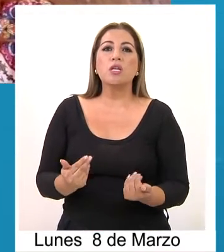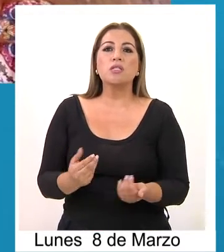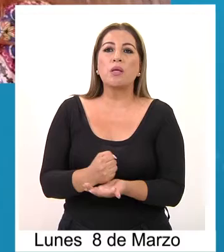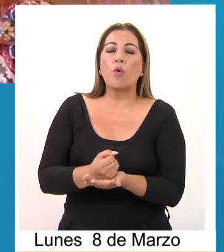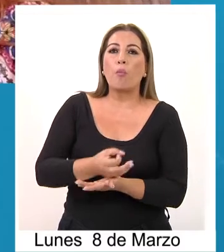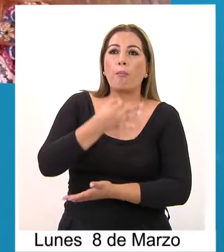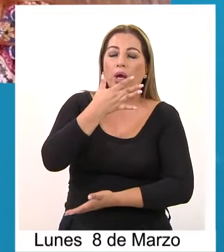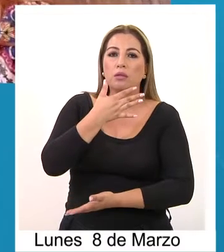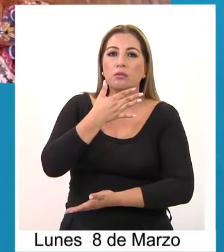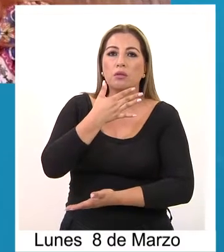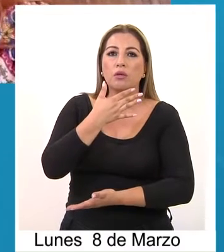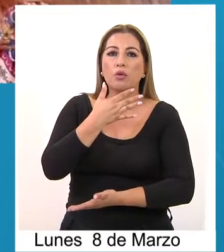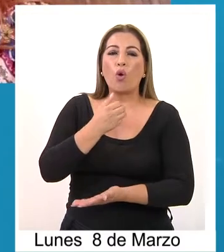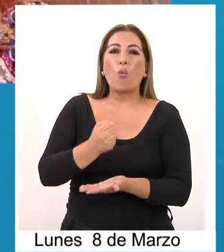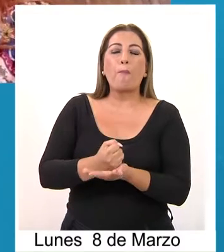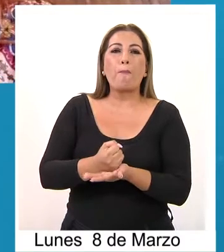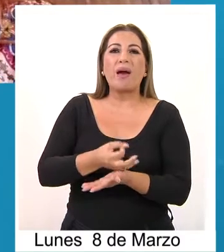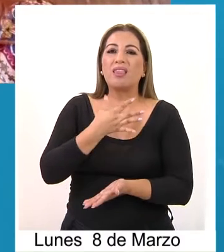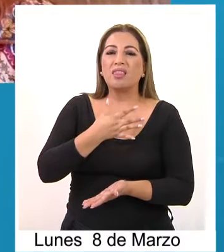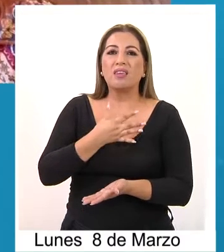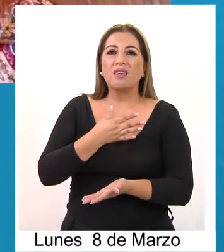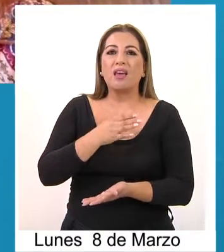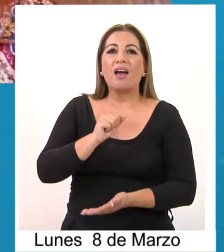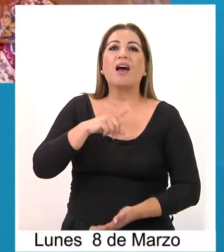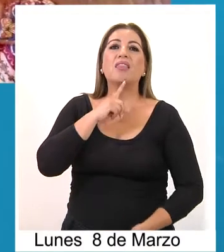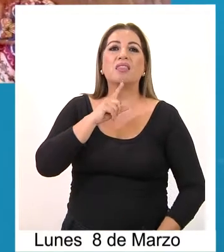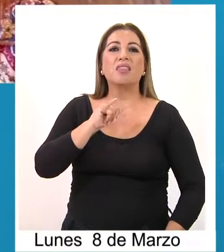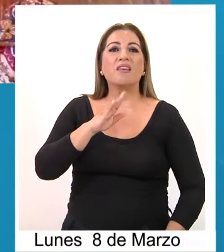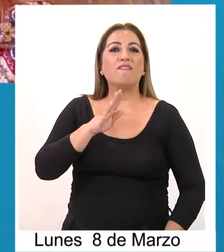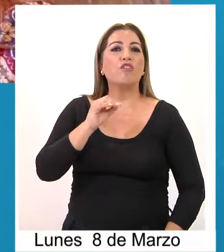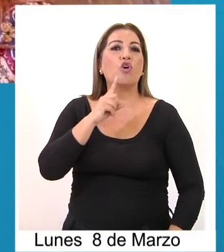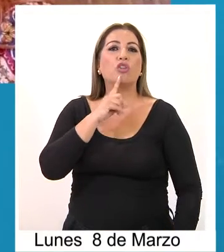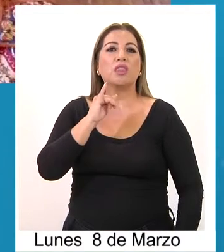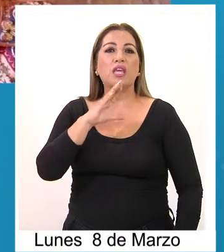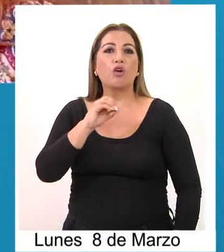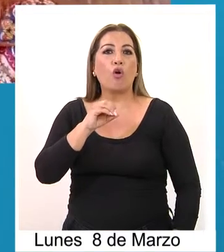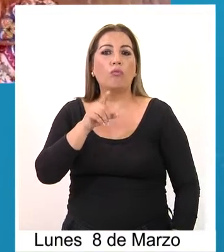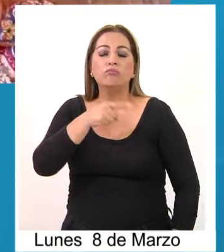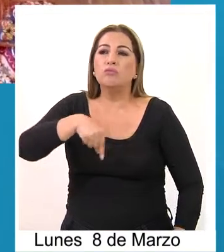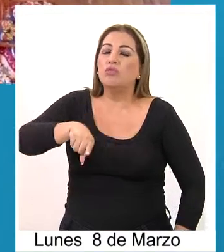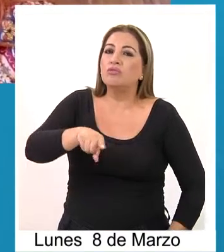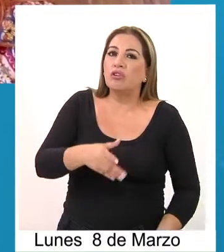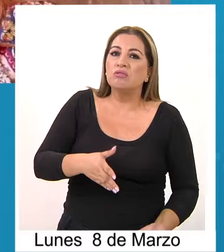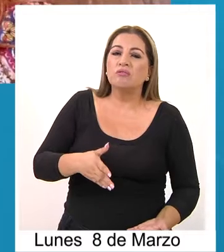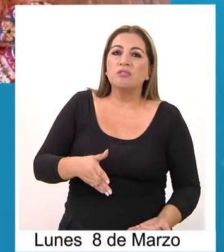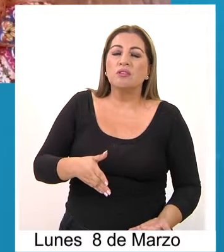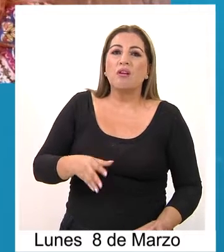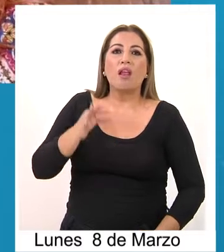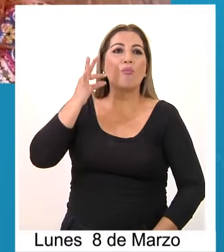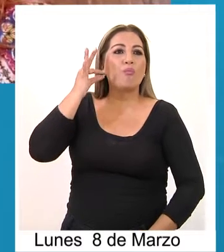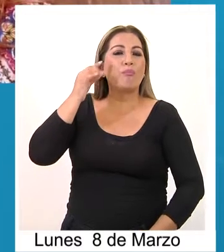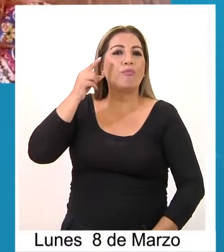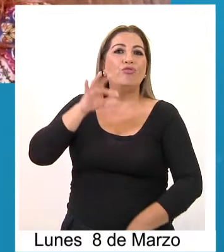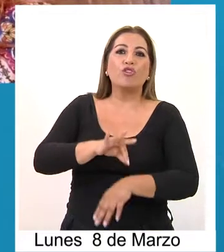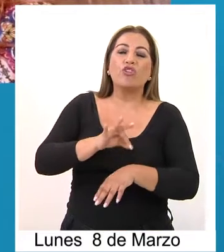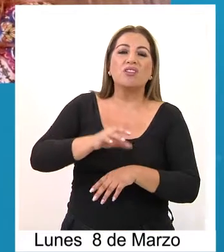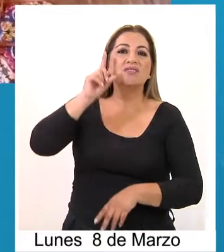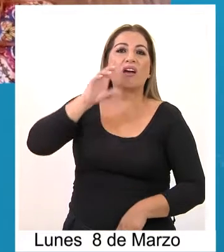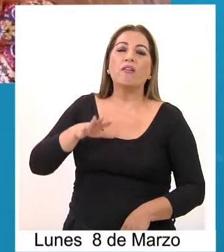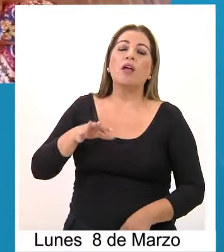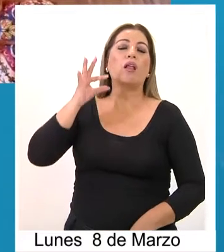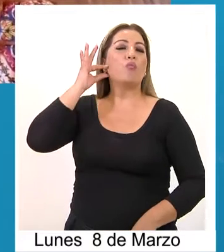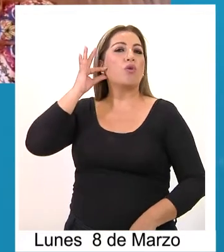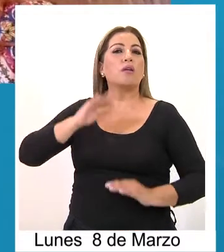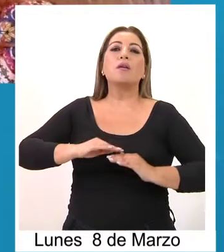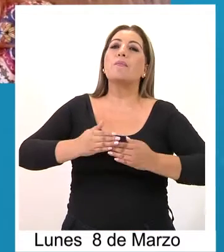un analgésico, un antibiótico, cuando buscamos la evidencia científica, nos encontramos con que las mujeres embarazadas y en periodo